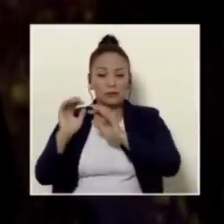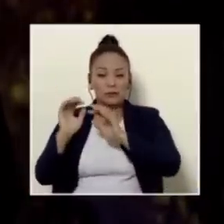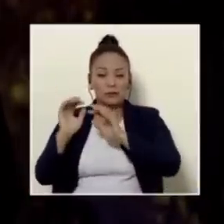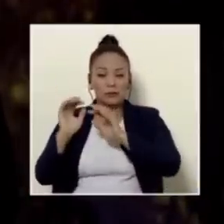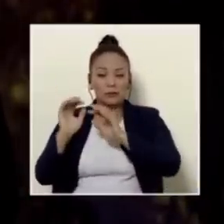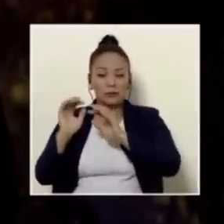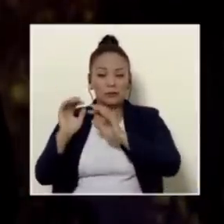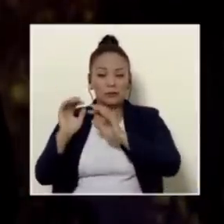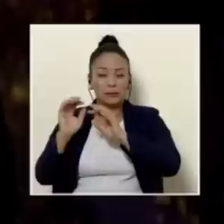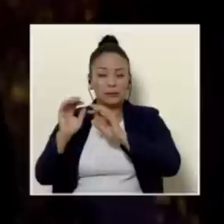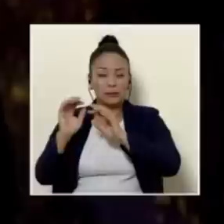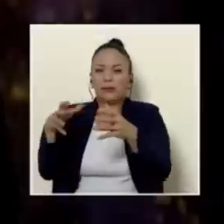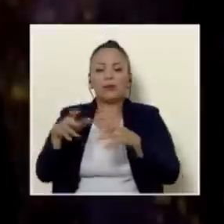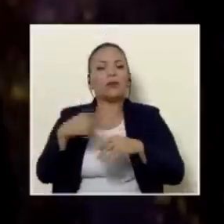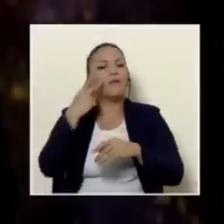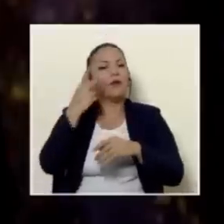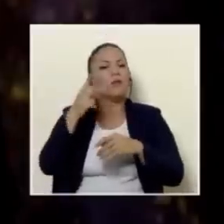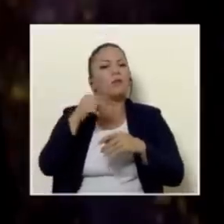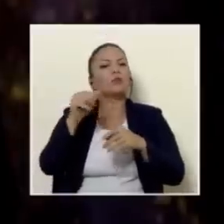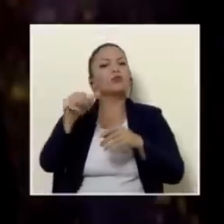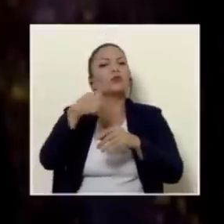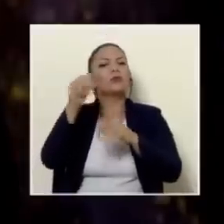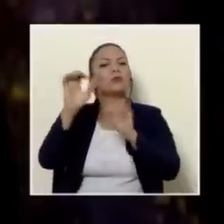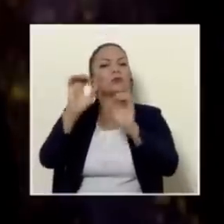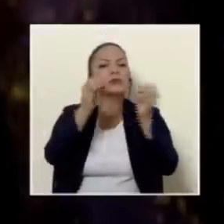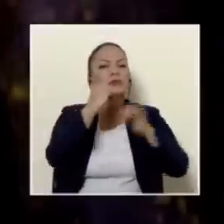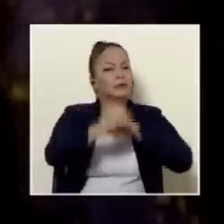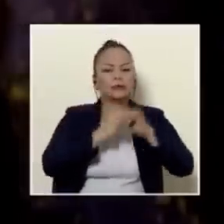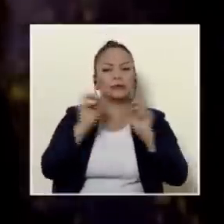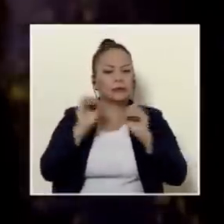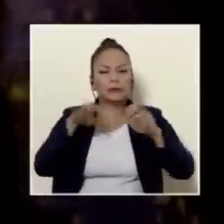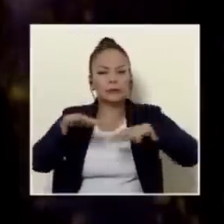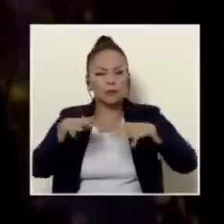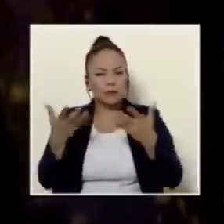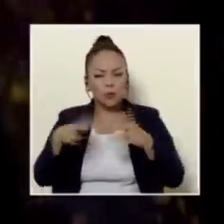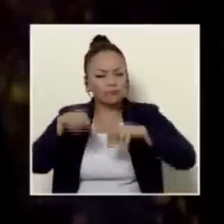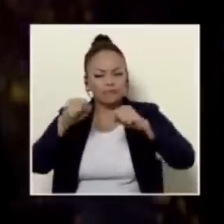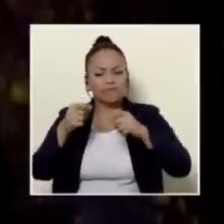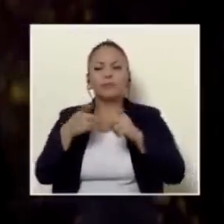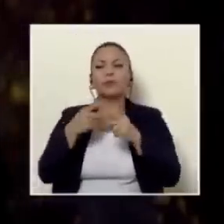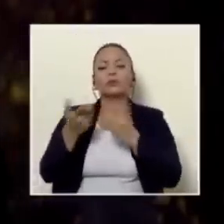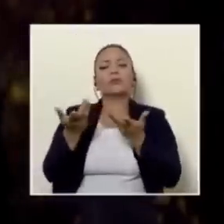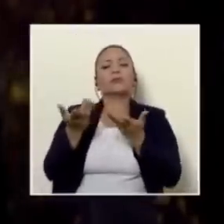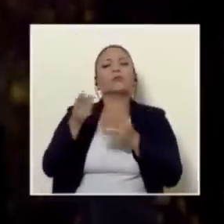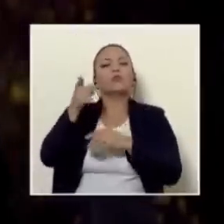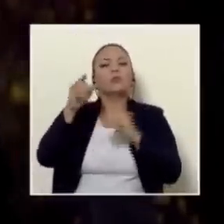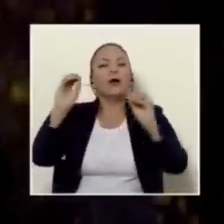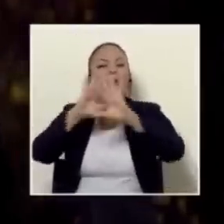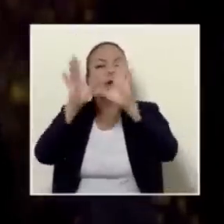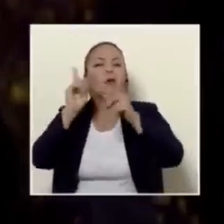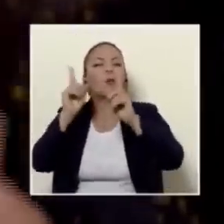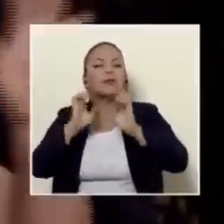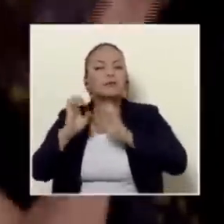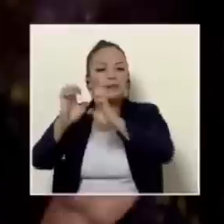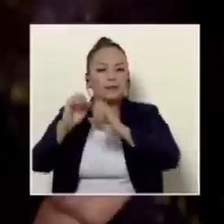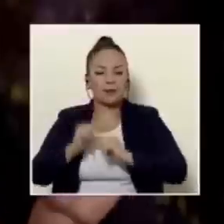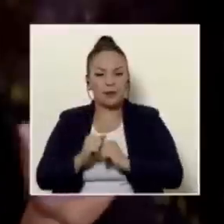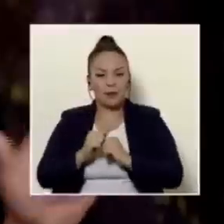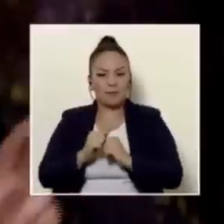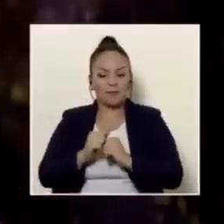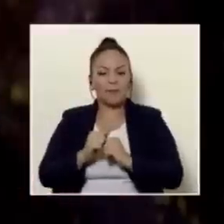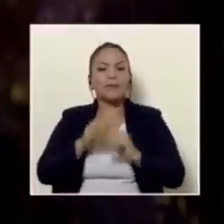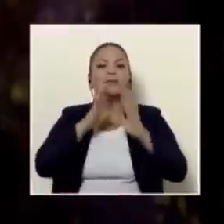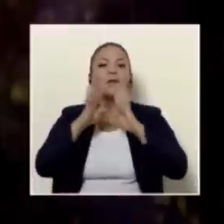de los organismos internacionales respecto a esto. Entendemos, tal vez usted nos aclara cuál va a ser la estrategia en sí, porque se habla